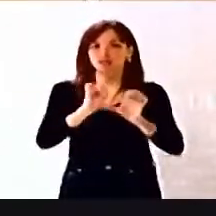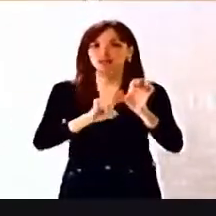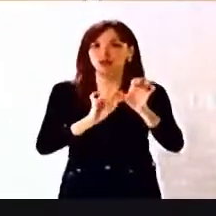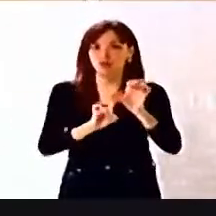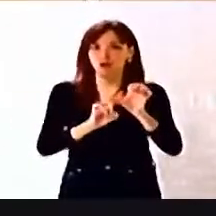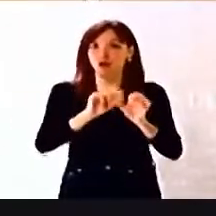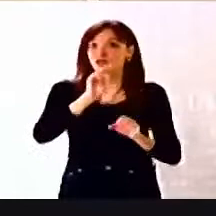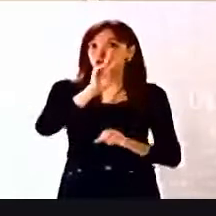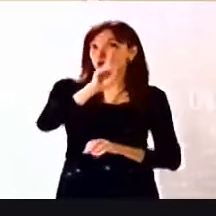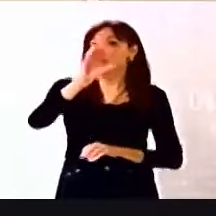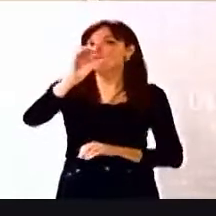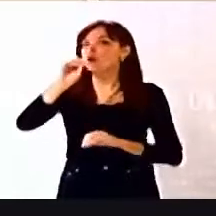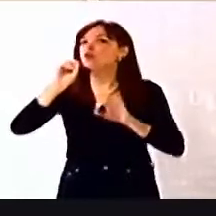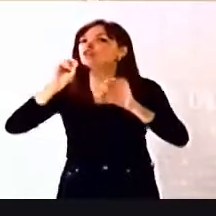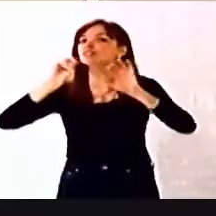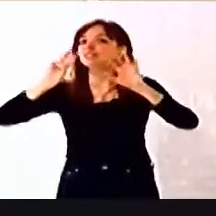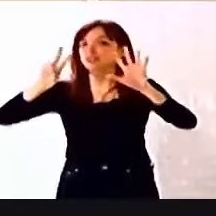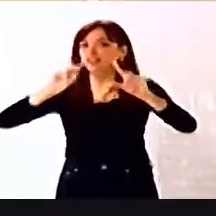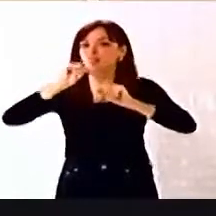207 brotes.